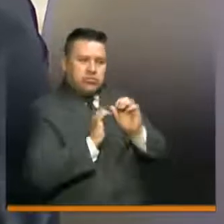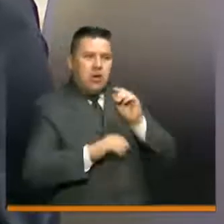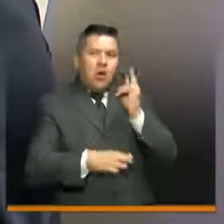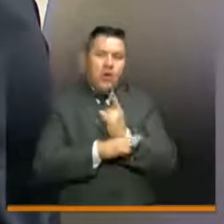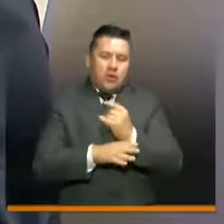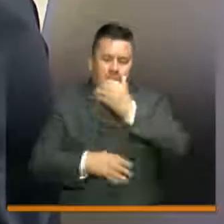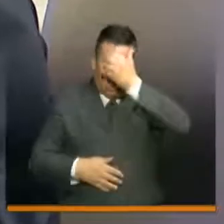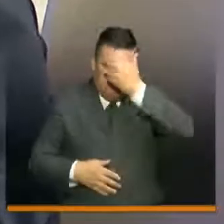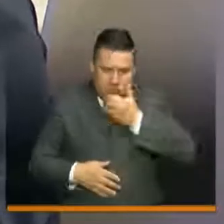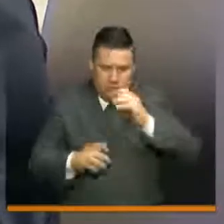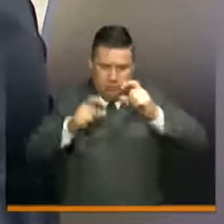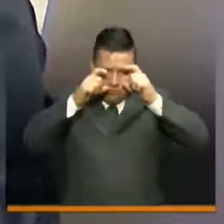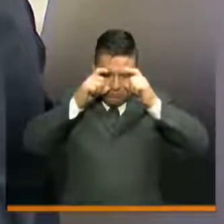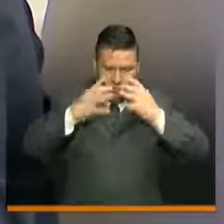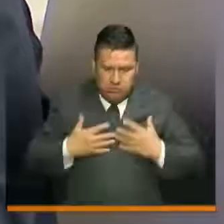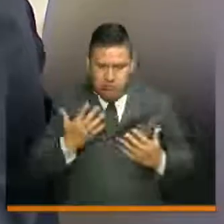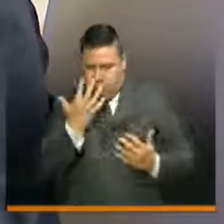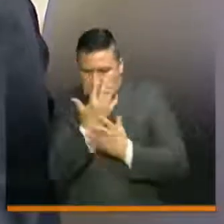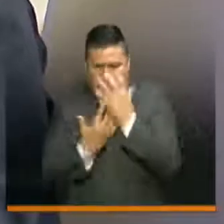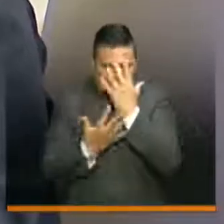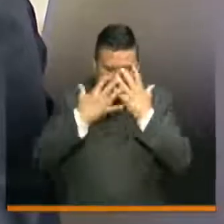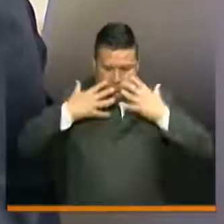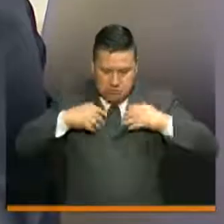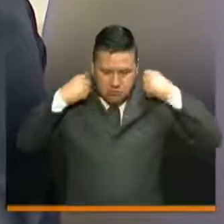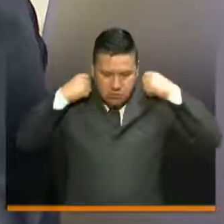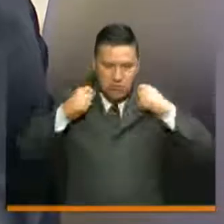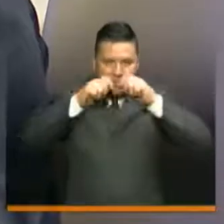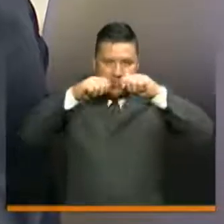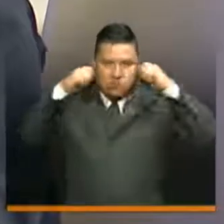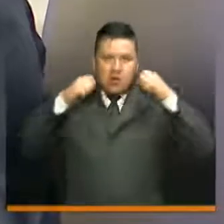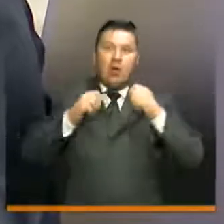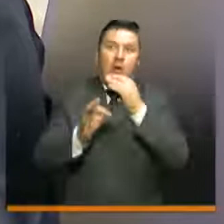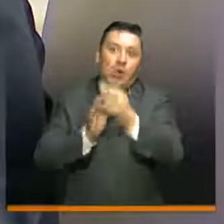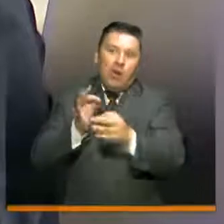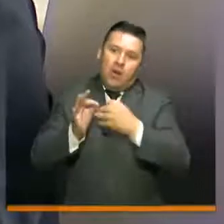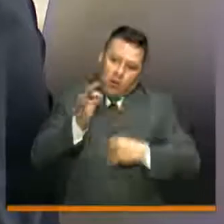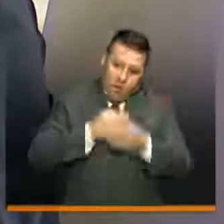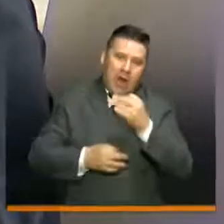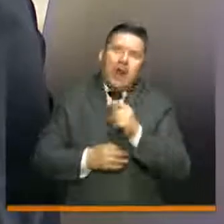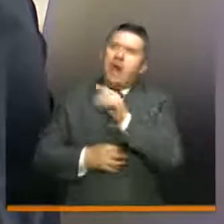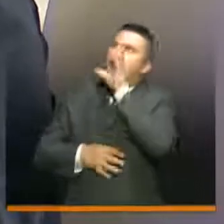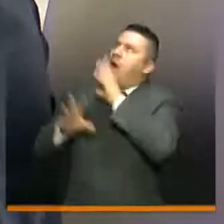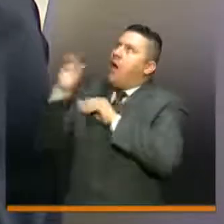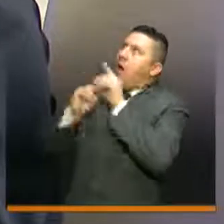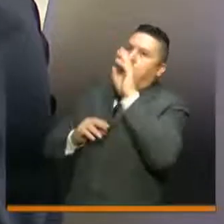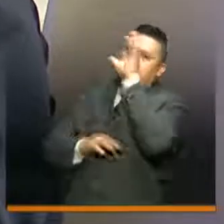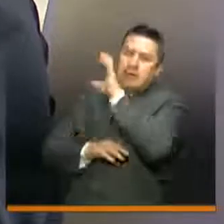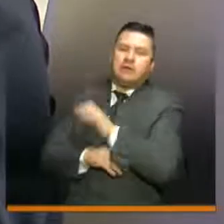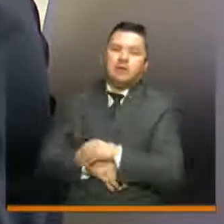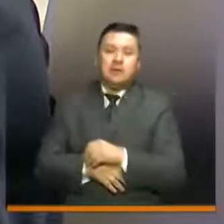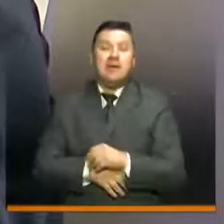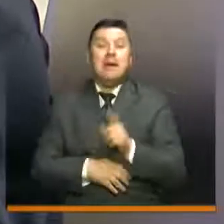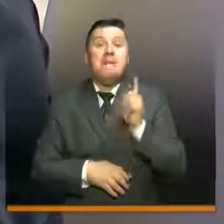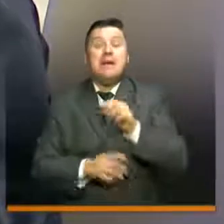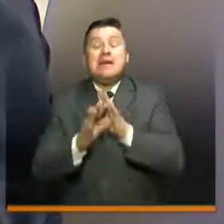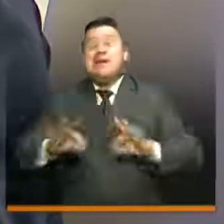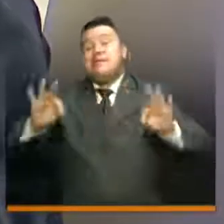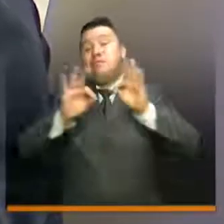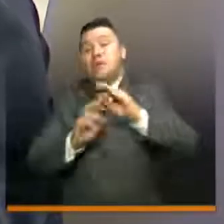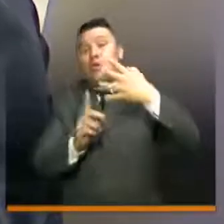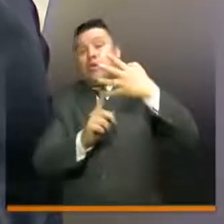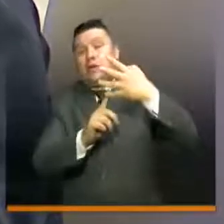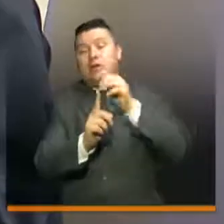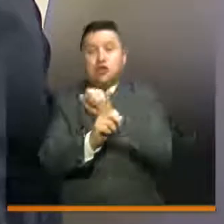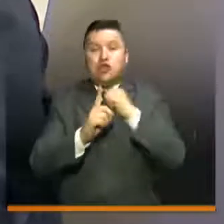protección y que podamos cuidarlos. Y todos los pobladores, cuidemos de nuestros cuidadores. Y cuarto, el distanciamiento social, el